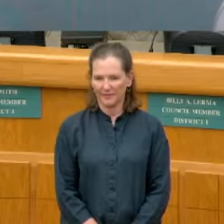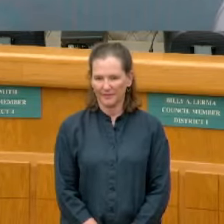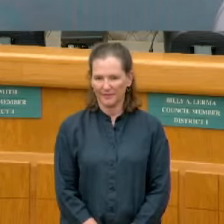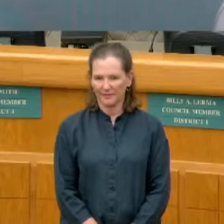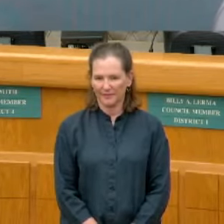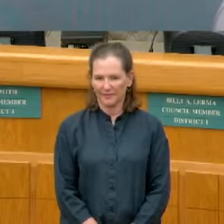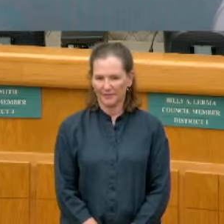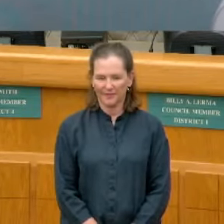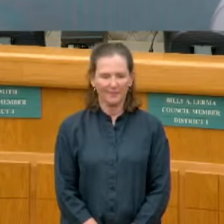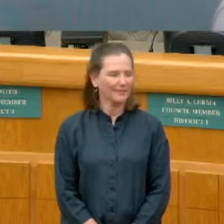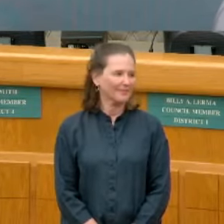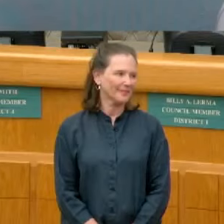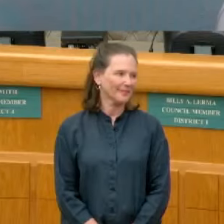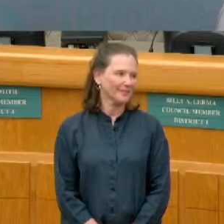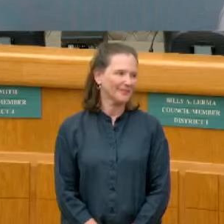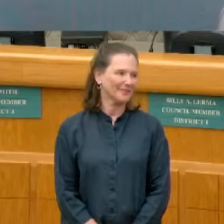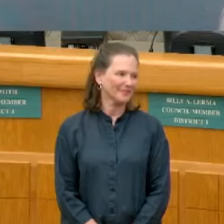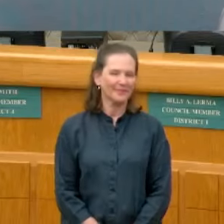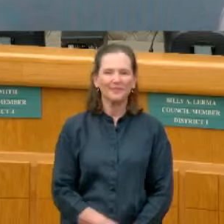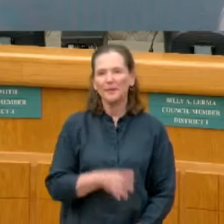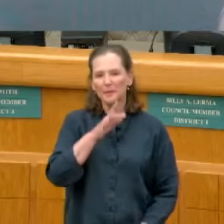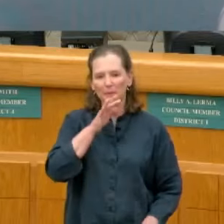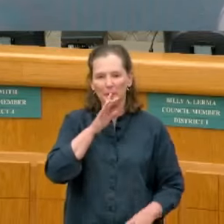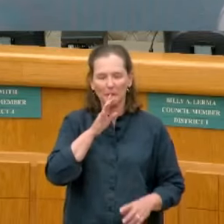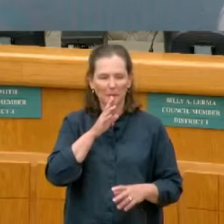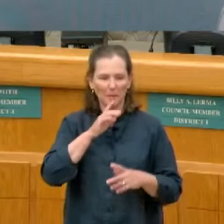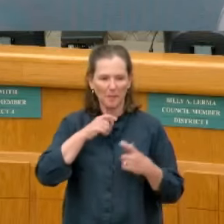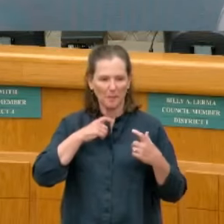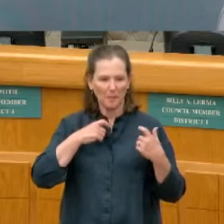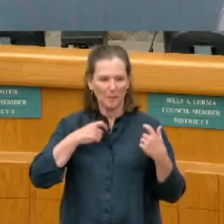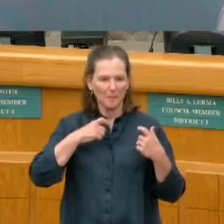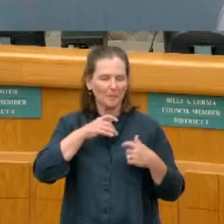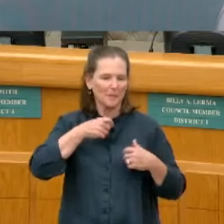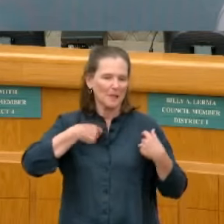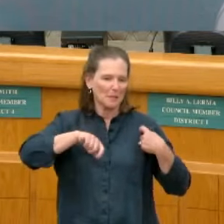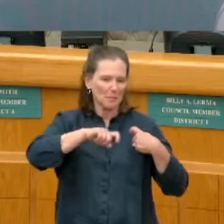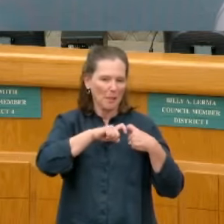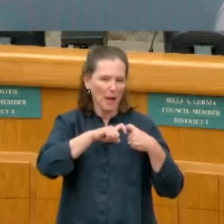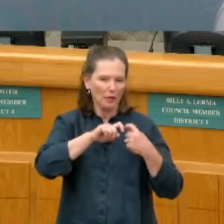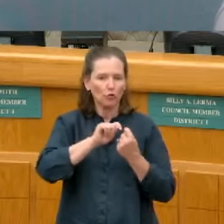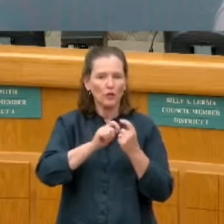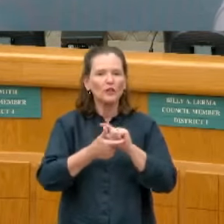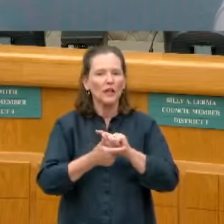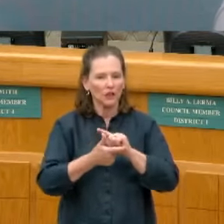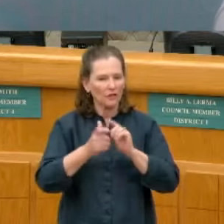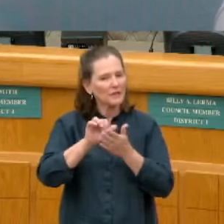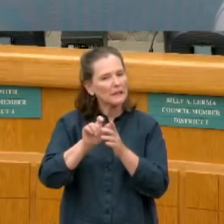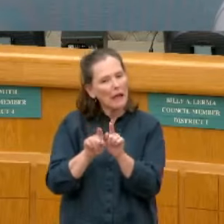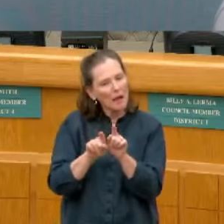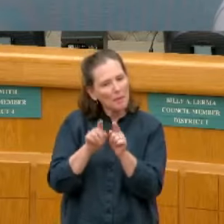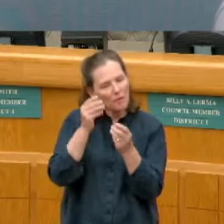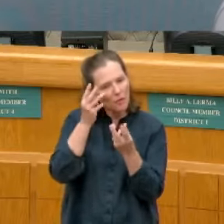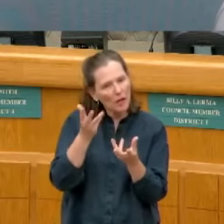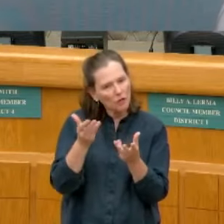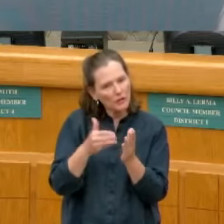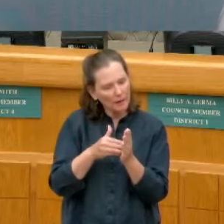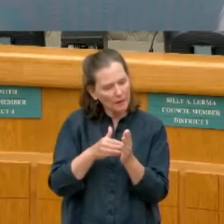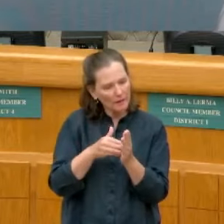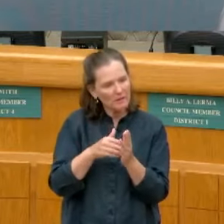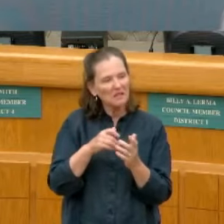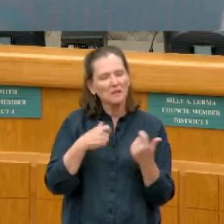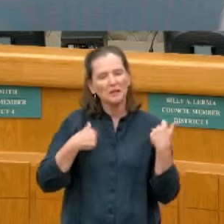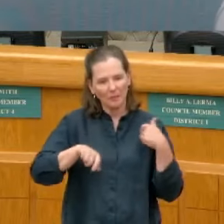residentes y ha administrado más de 300 vacunas. Si desea una vacuna en el hogar, llama al Centro de Atención Telefónica al Cliente de la ciudad al 826 City,